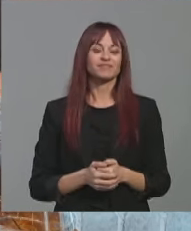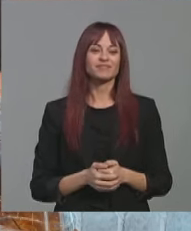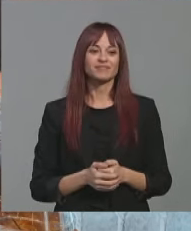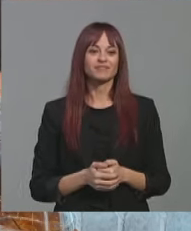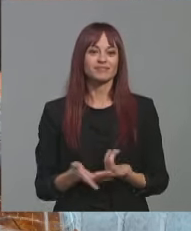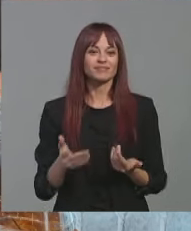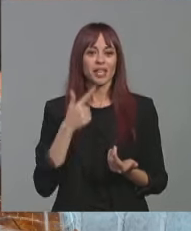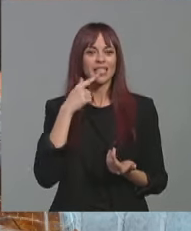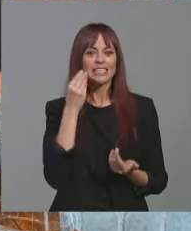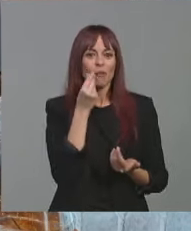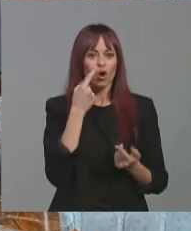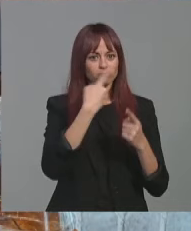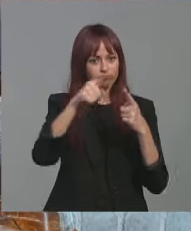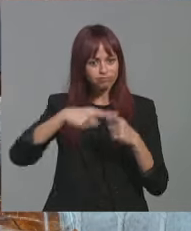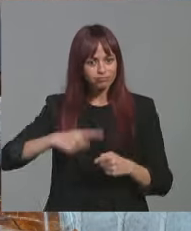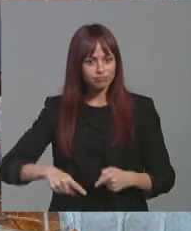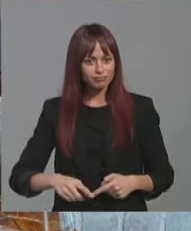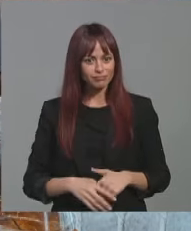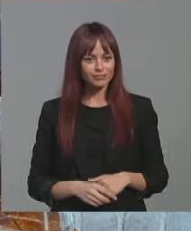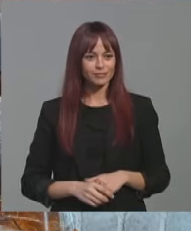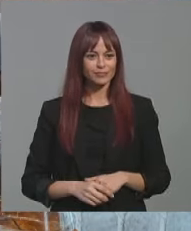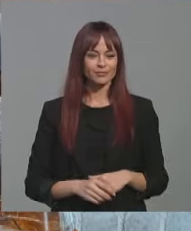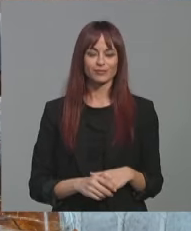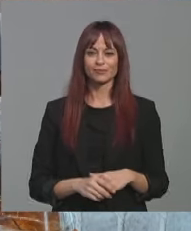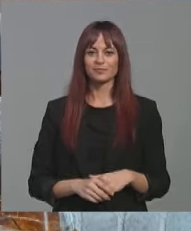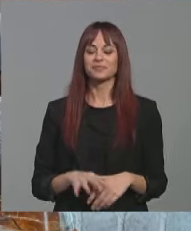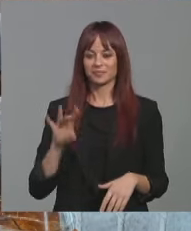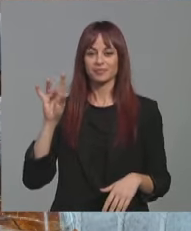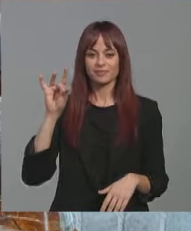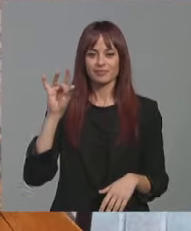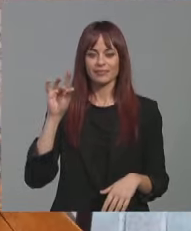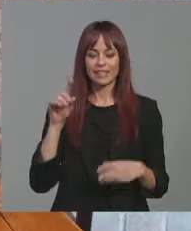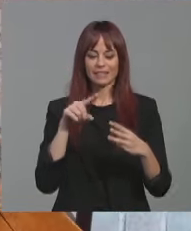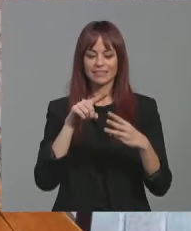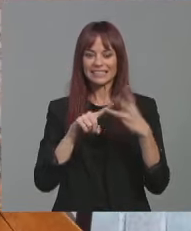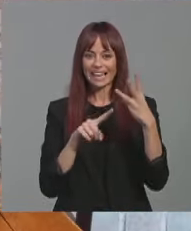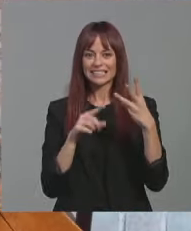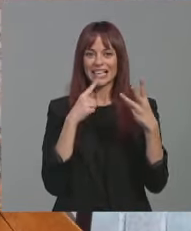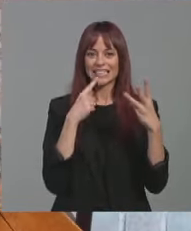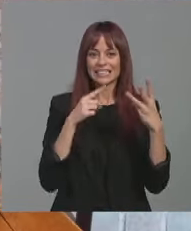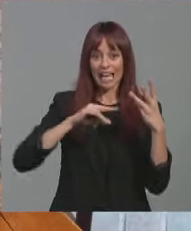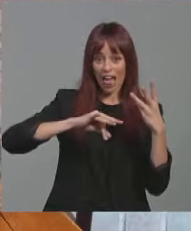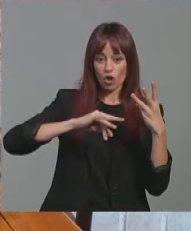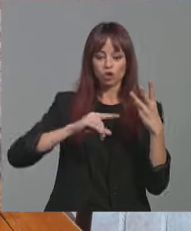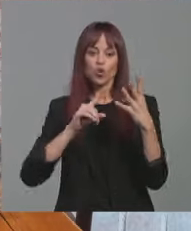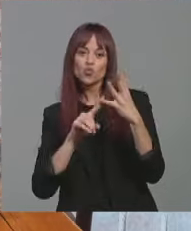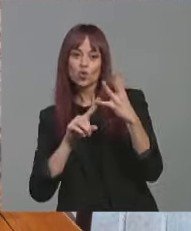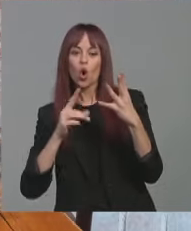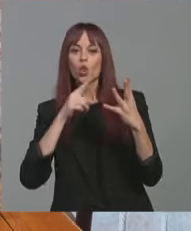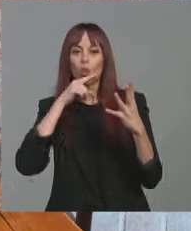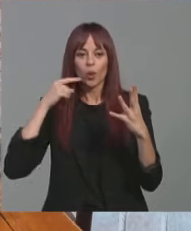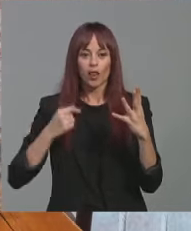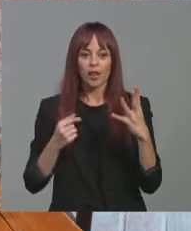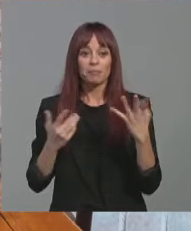sé de de sabores variados no Eh sí eran tres salados y y uno dulce Lo que